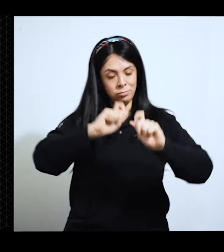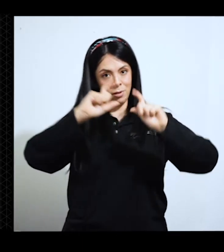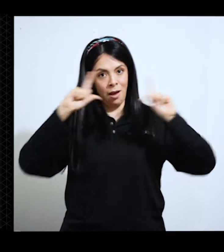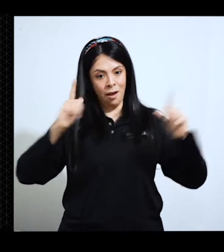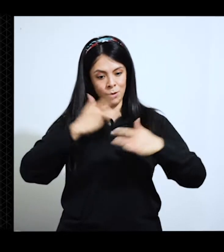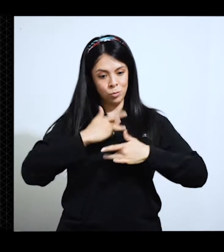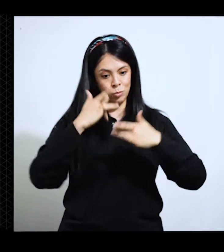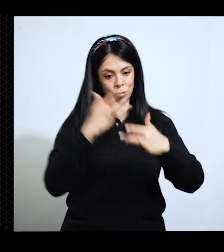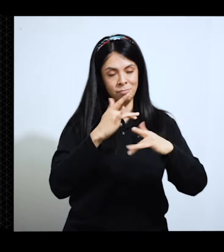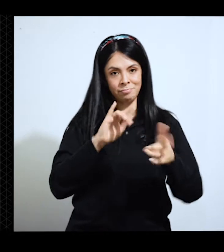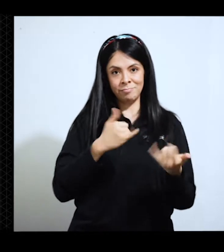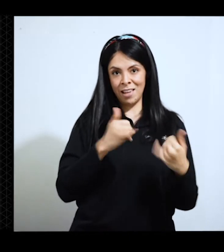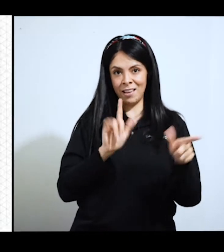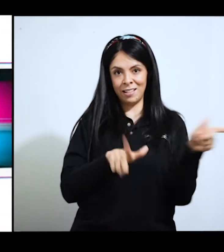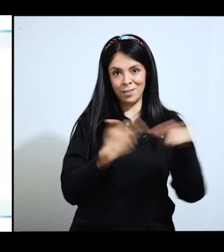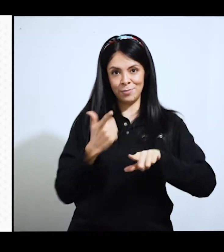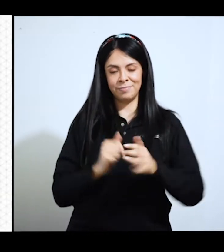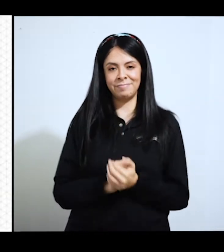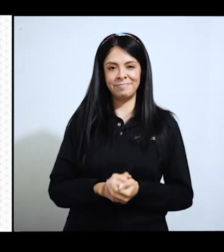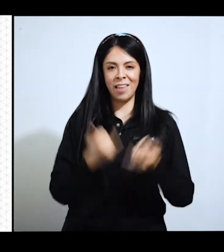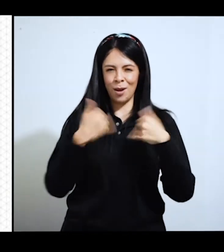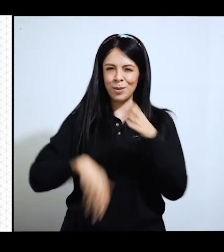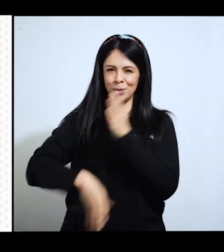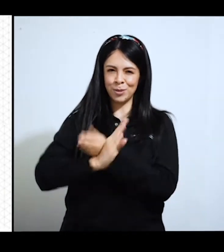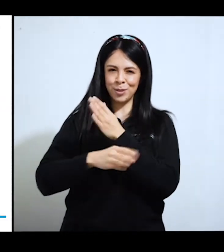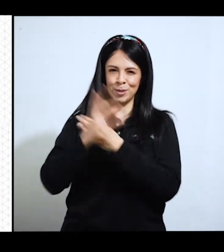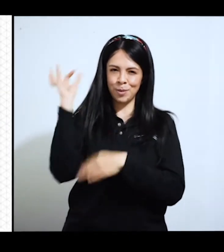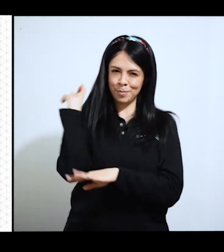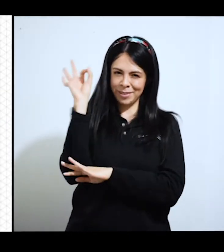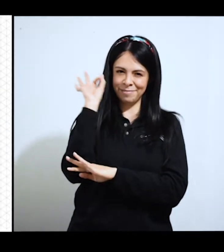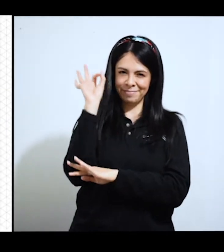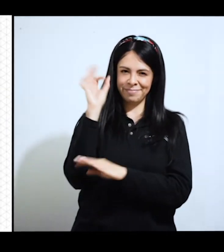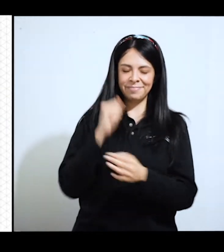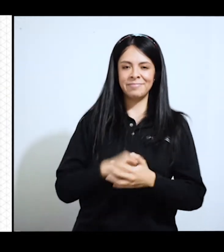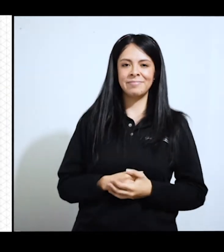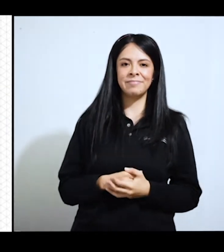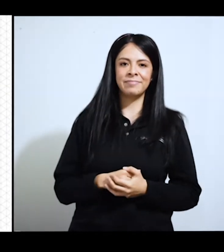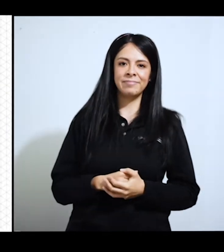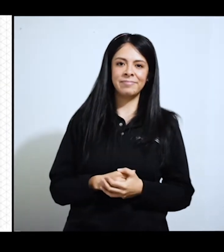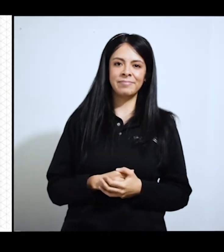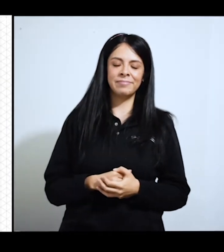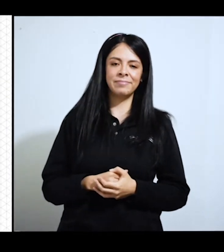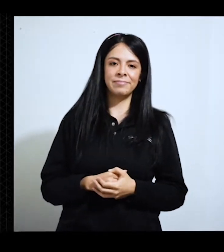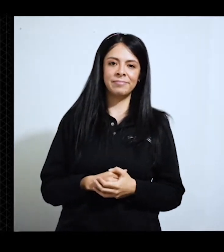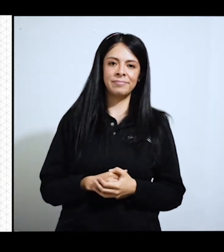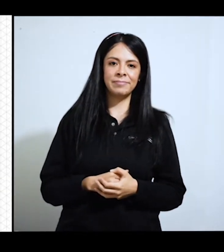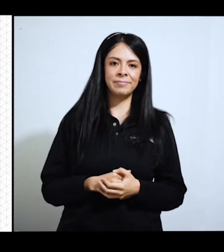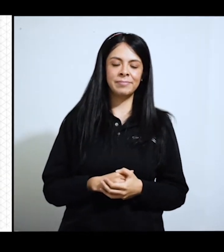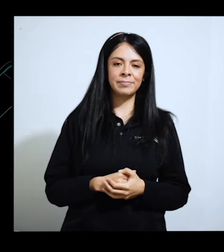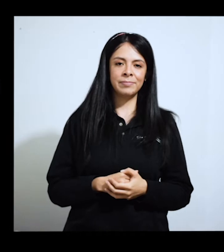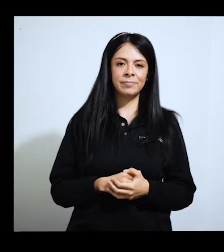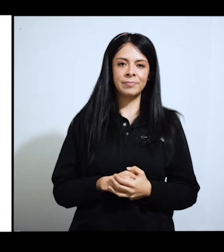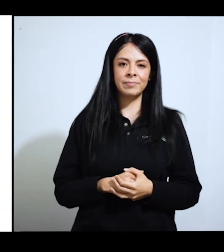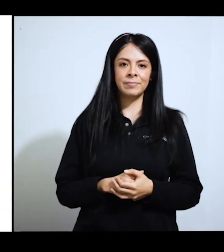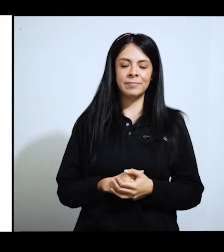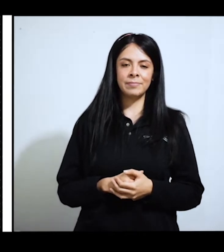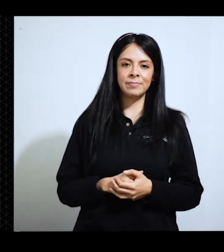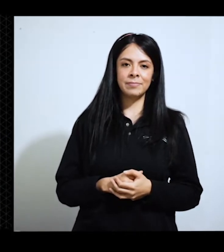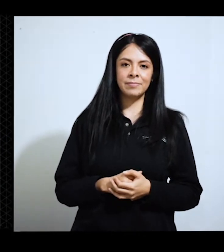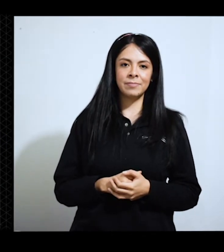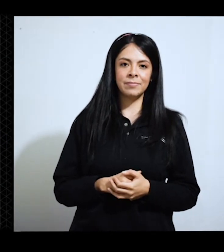www.supresencia.com y haz clic en el link donaciones y listo. Ahora sigue disfrutando de nuestra reunión en vivo.